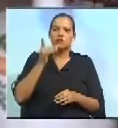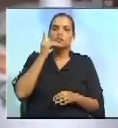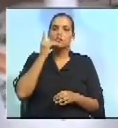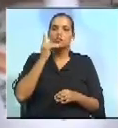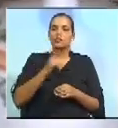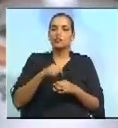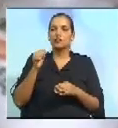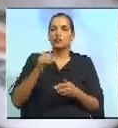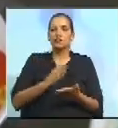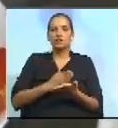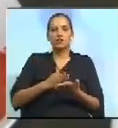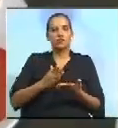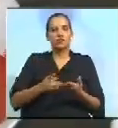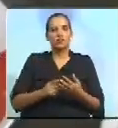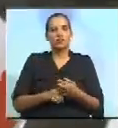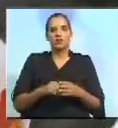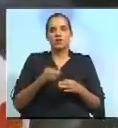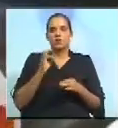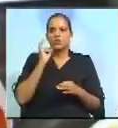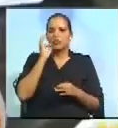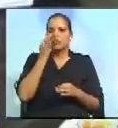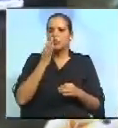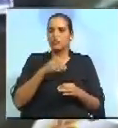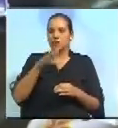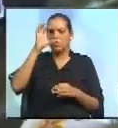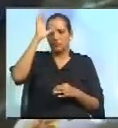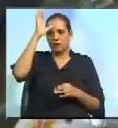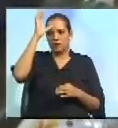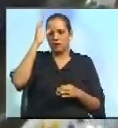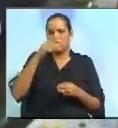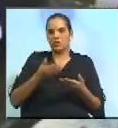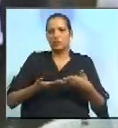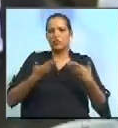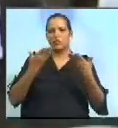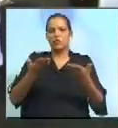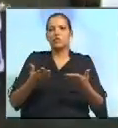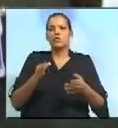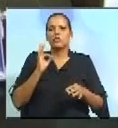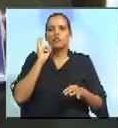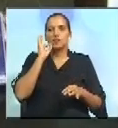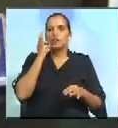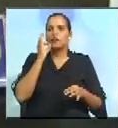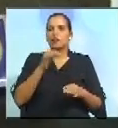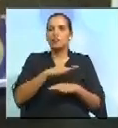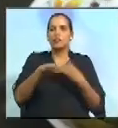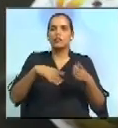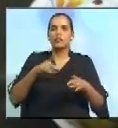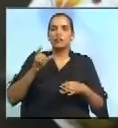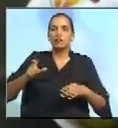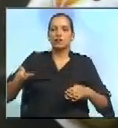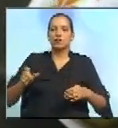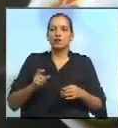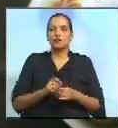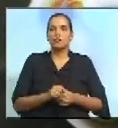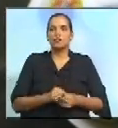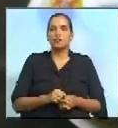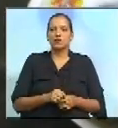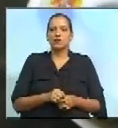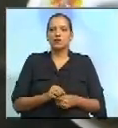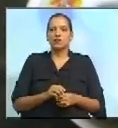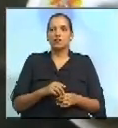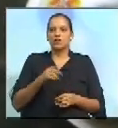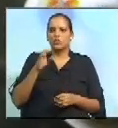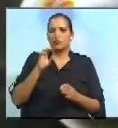Desayunos que desde su preparación forjan un carácter popular, que brindan una delicia al paladar y un antojo al consumidor, ya sea